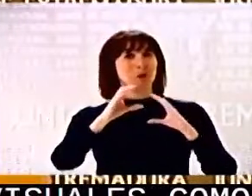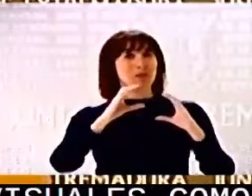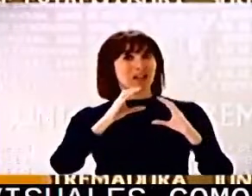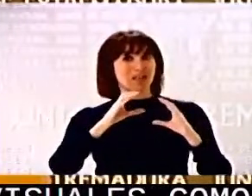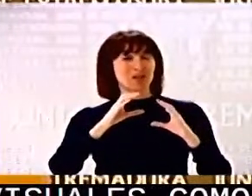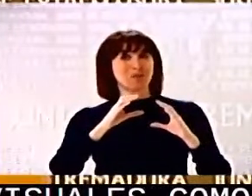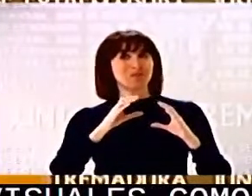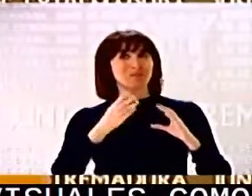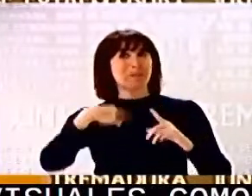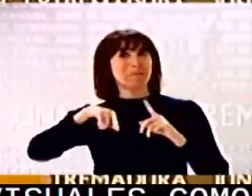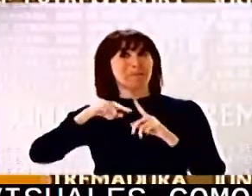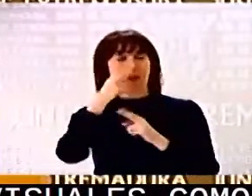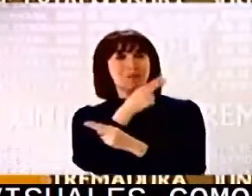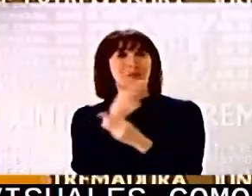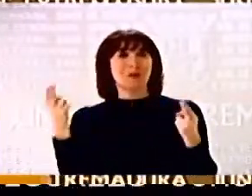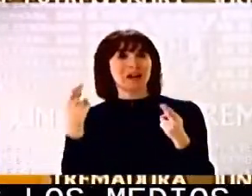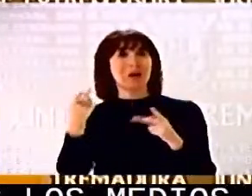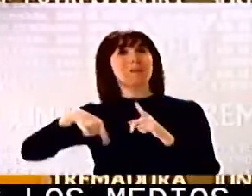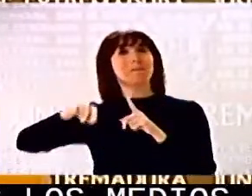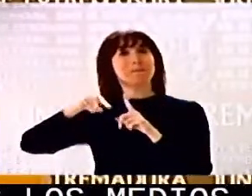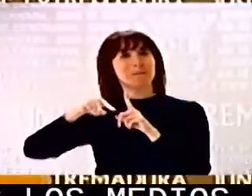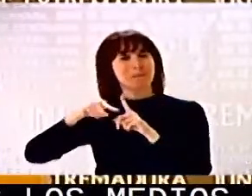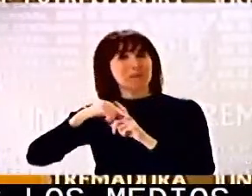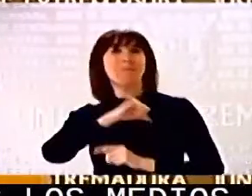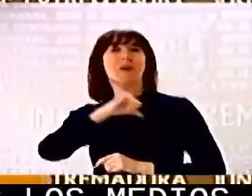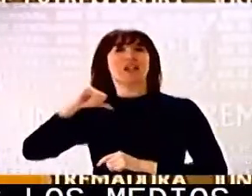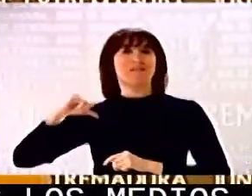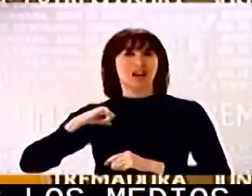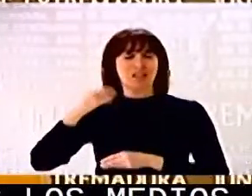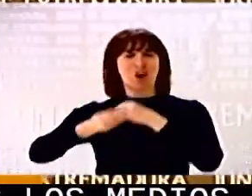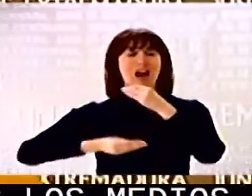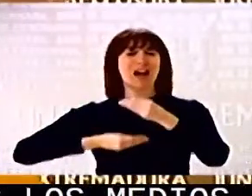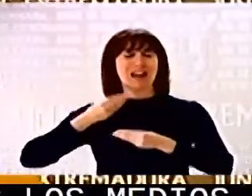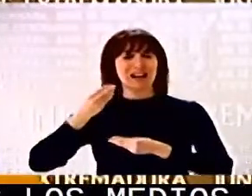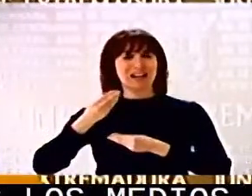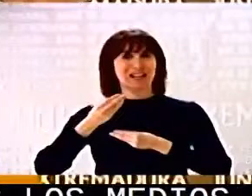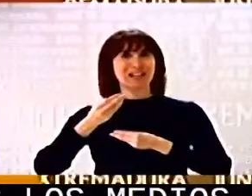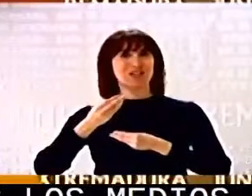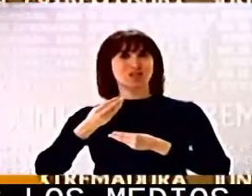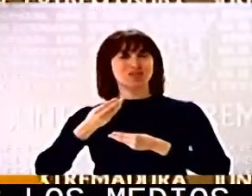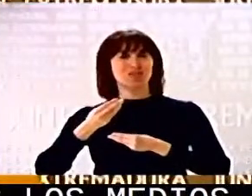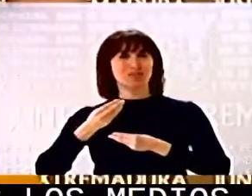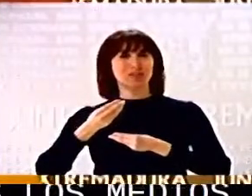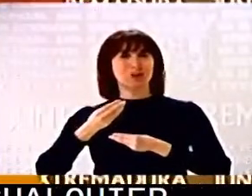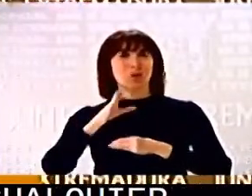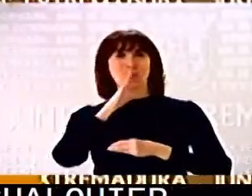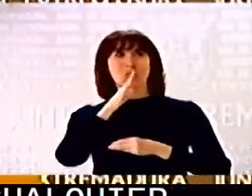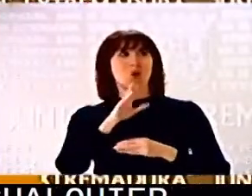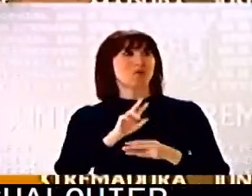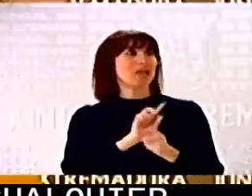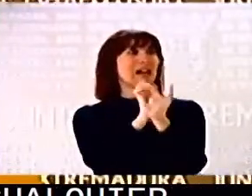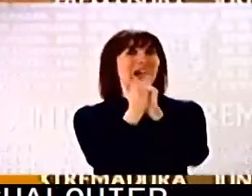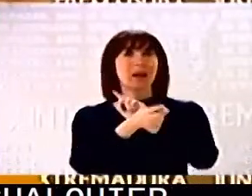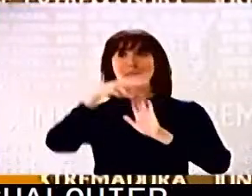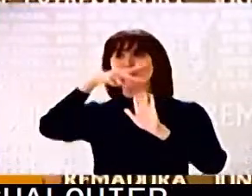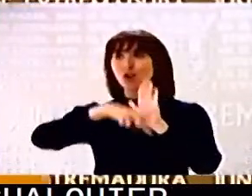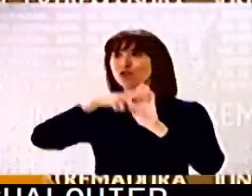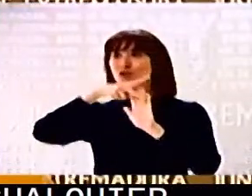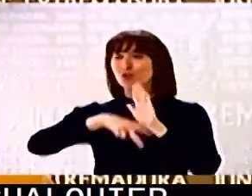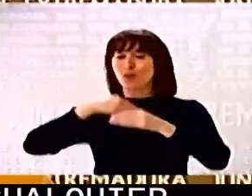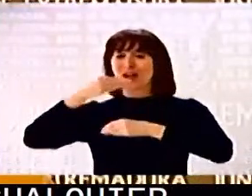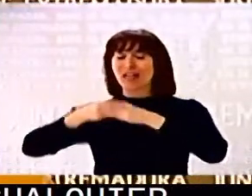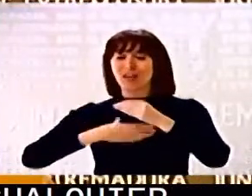también desde todos los medios privados de la región, han hecho para cualquier cambio normativa, lo que se puede y no